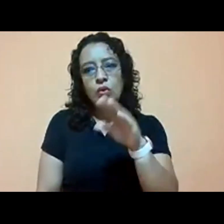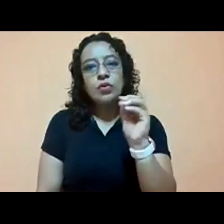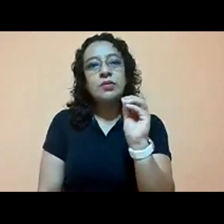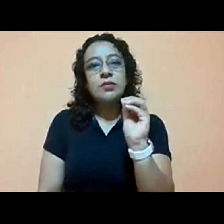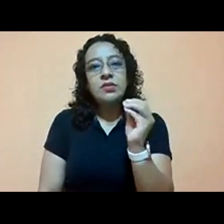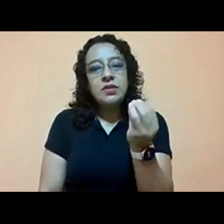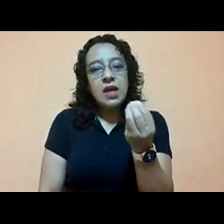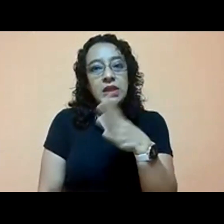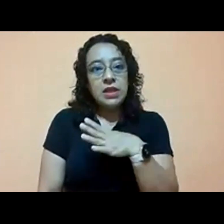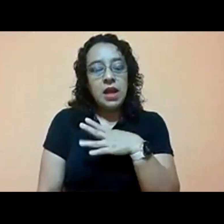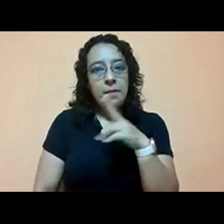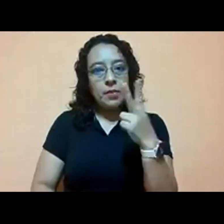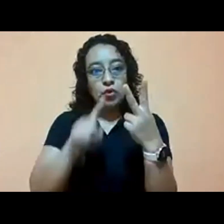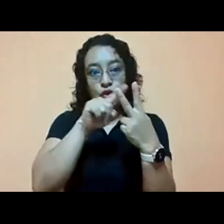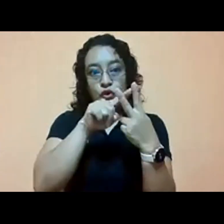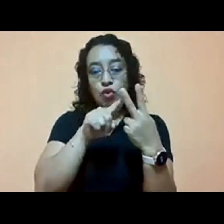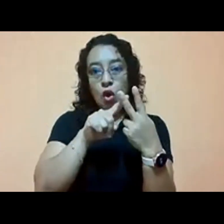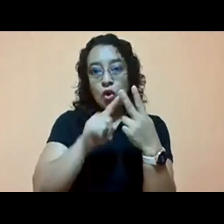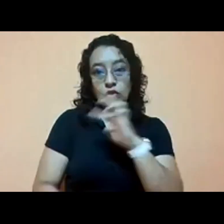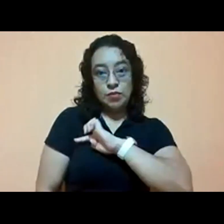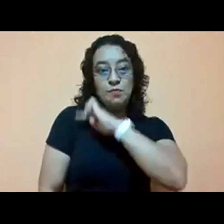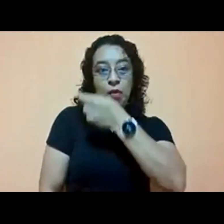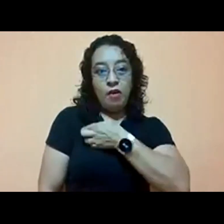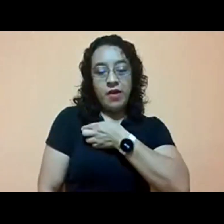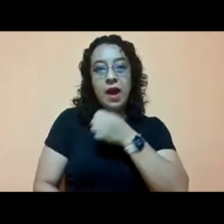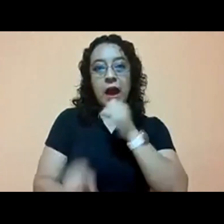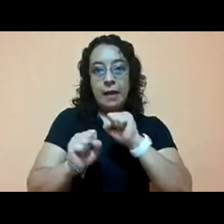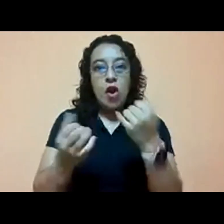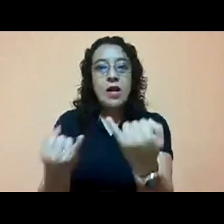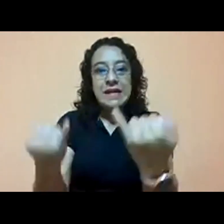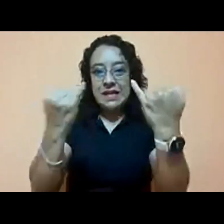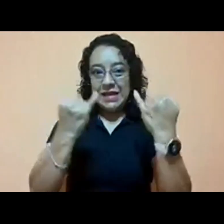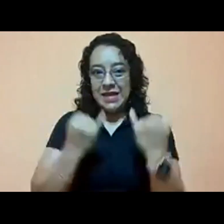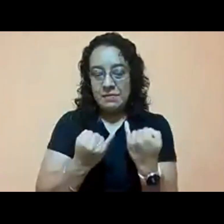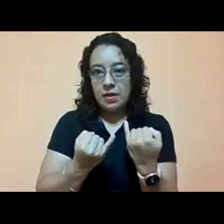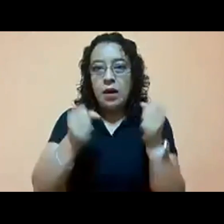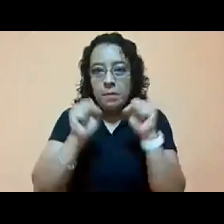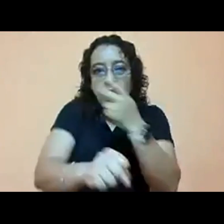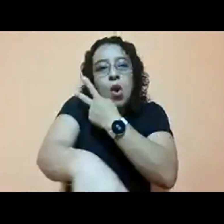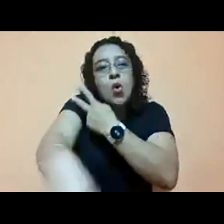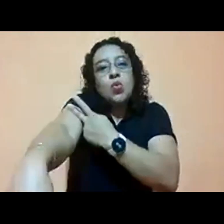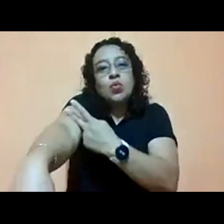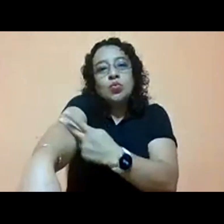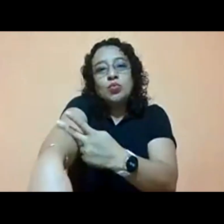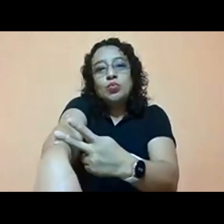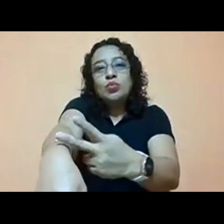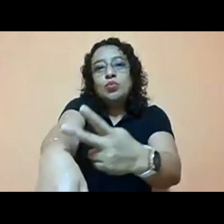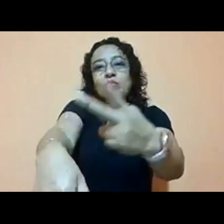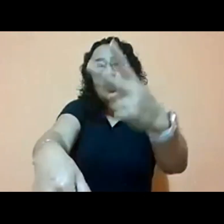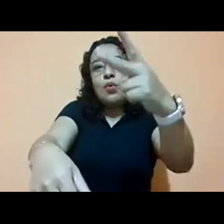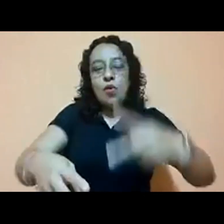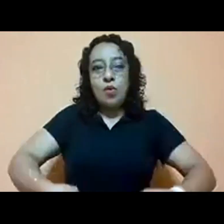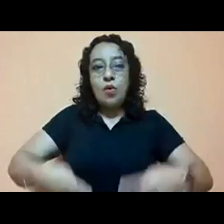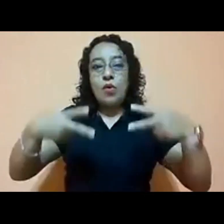dos profesionales que fueron invitados para que nos pudieran brindar hoy su historia de vida y que por